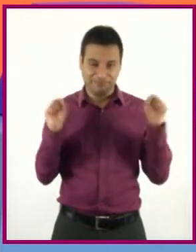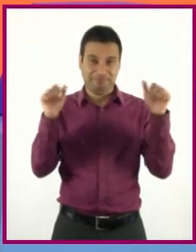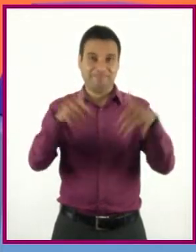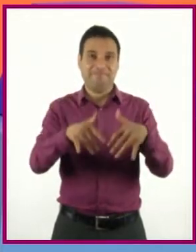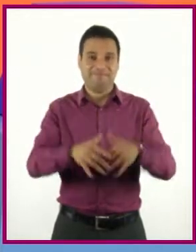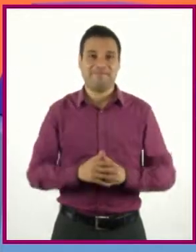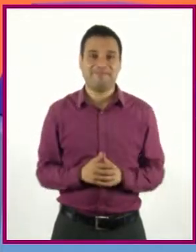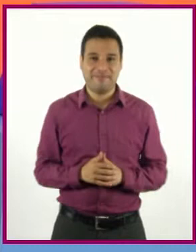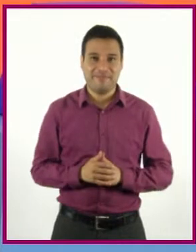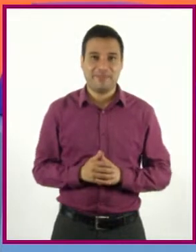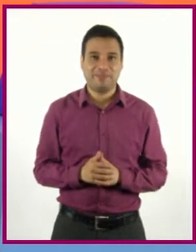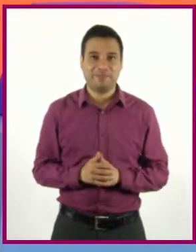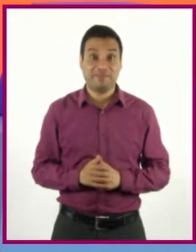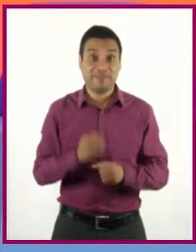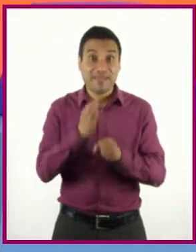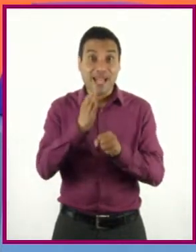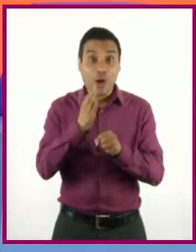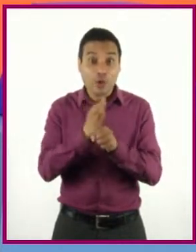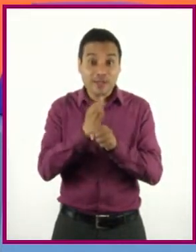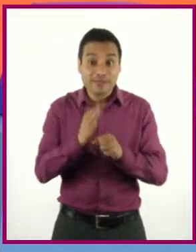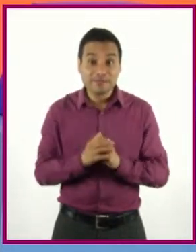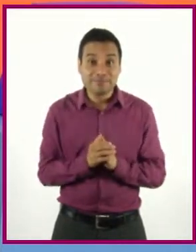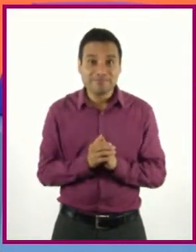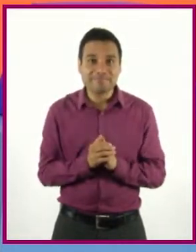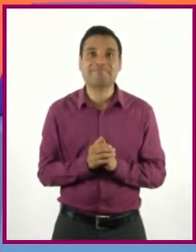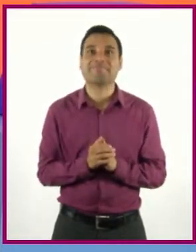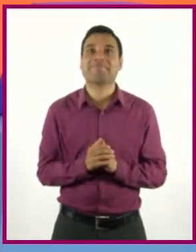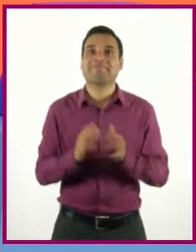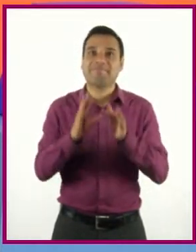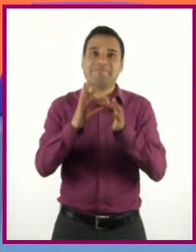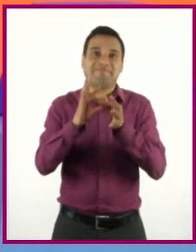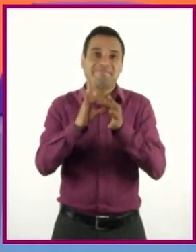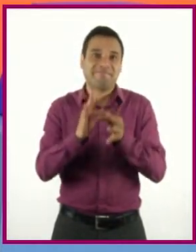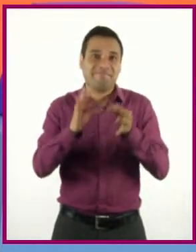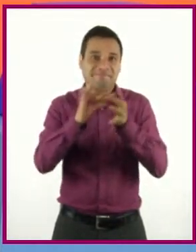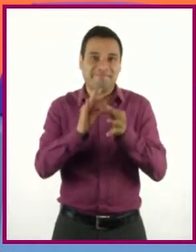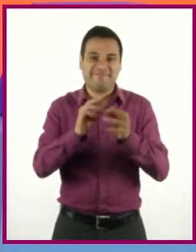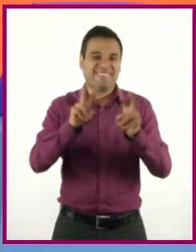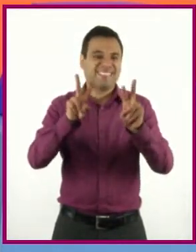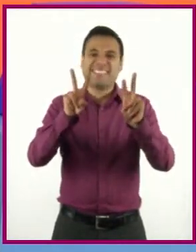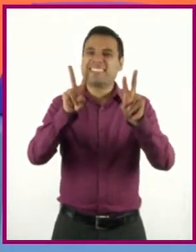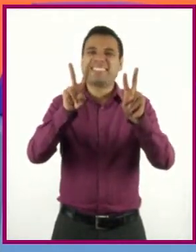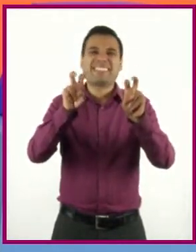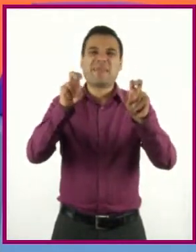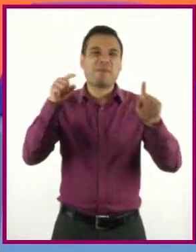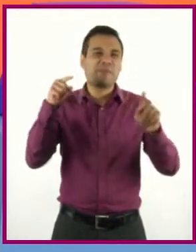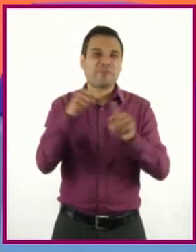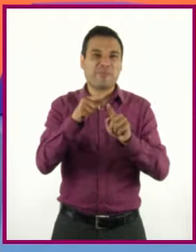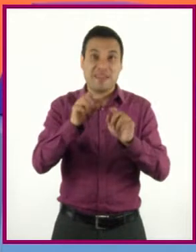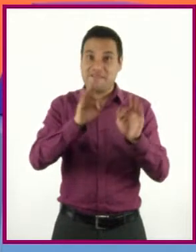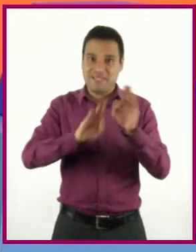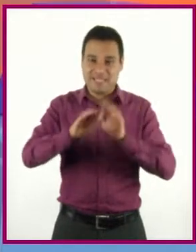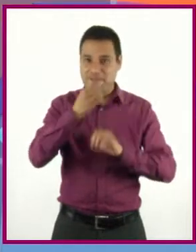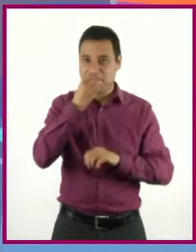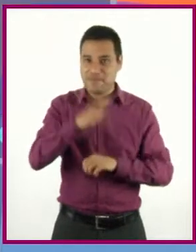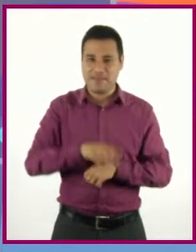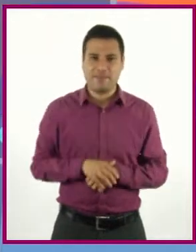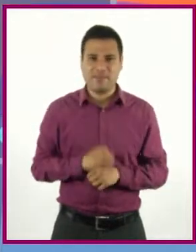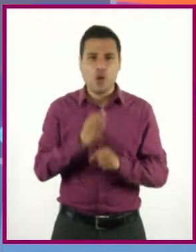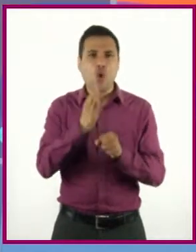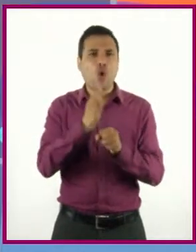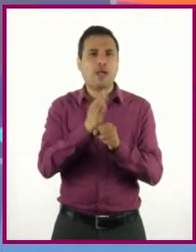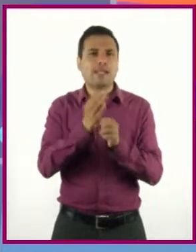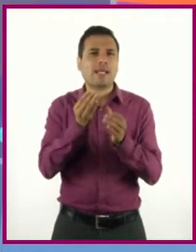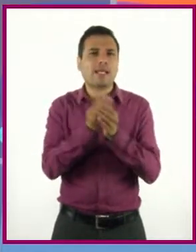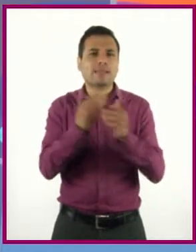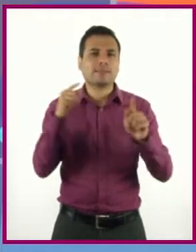tanto, viajemos juntos al sorprendente y maravilloso mundo de la física. El propósito de esta sesión es reconocer